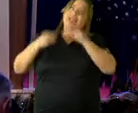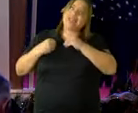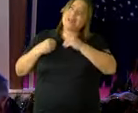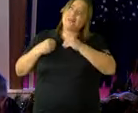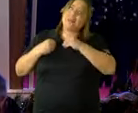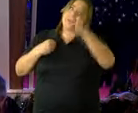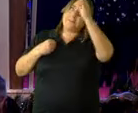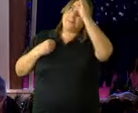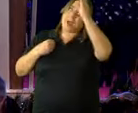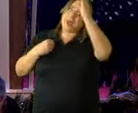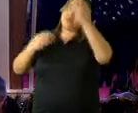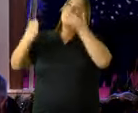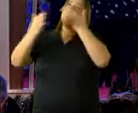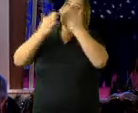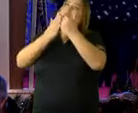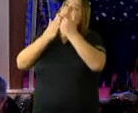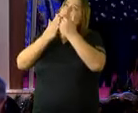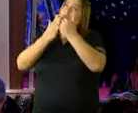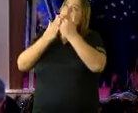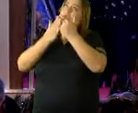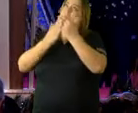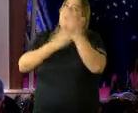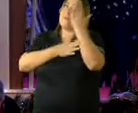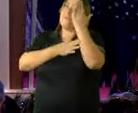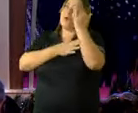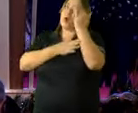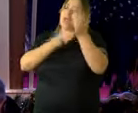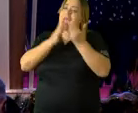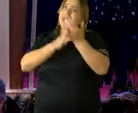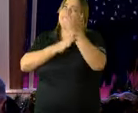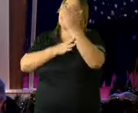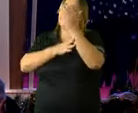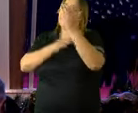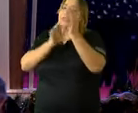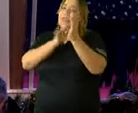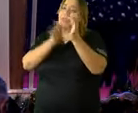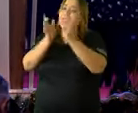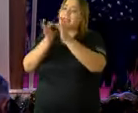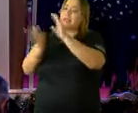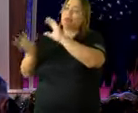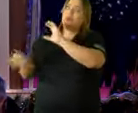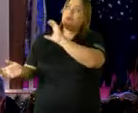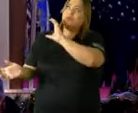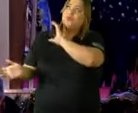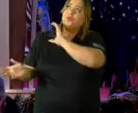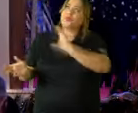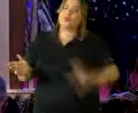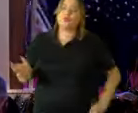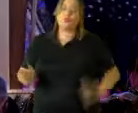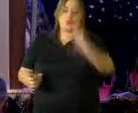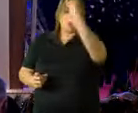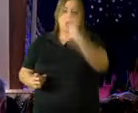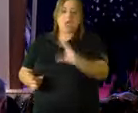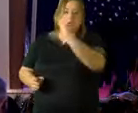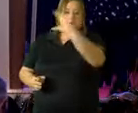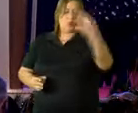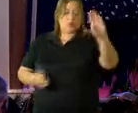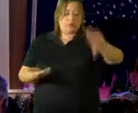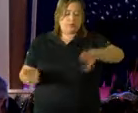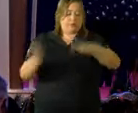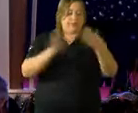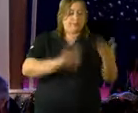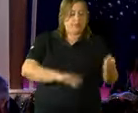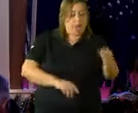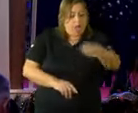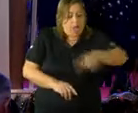bueno, a través del sacrificio de Jesucristo en la cruz del Calvario. ellos te han confesado, ellos